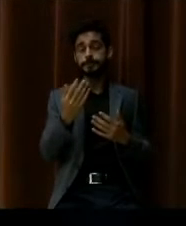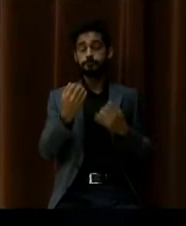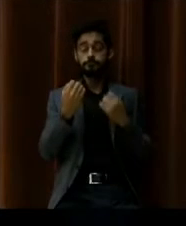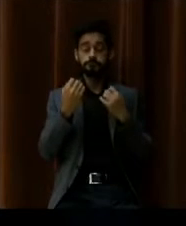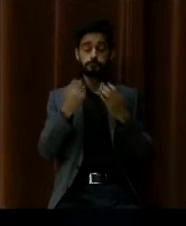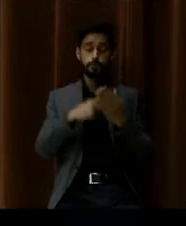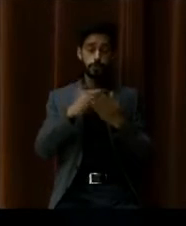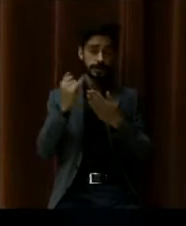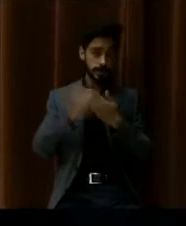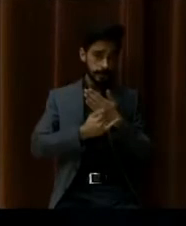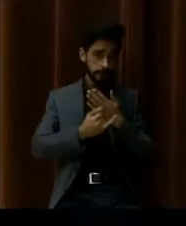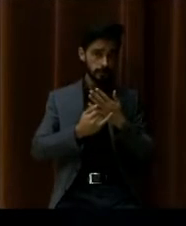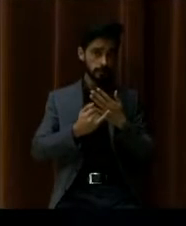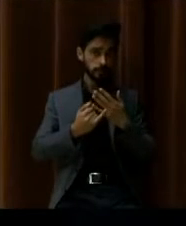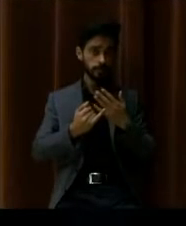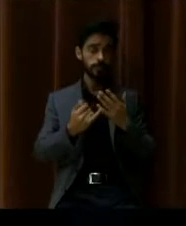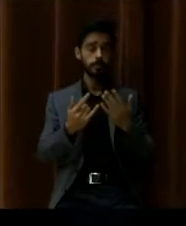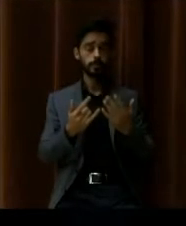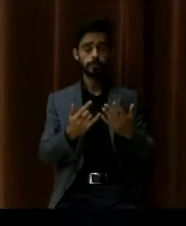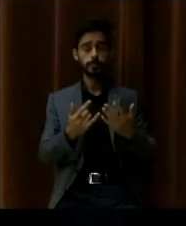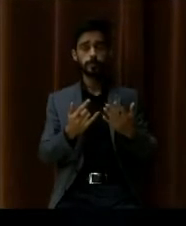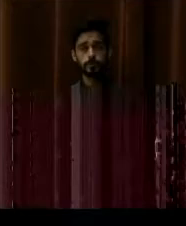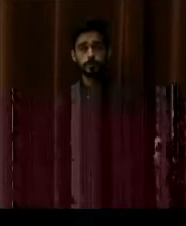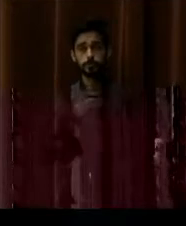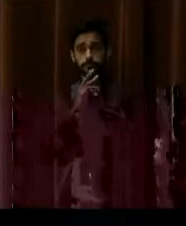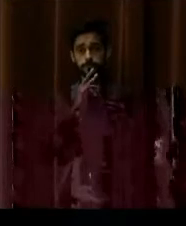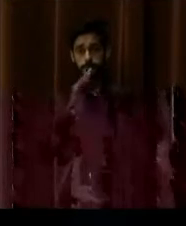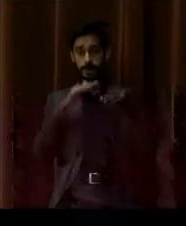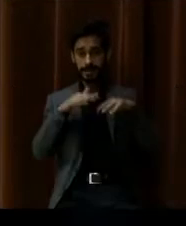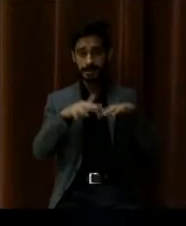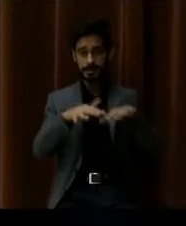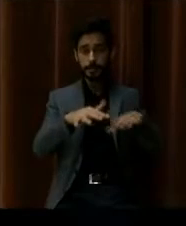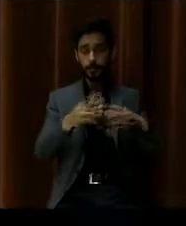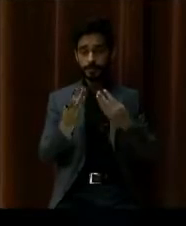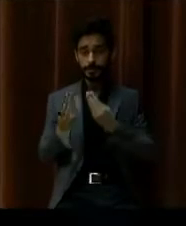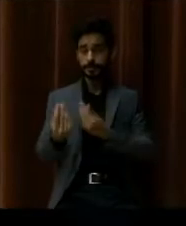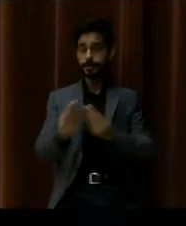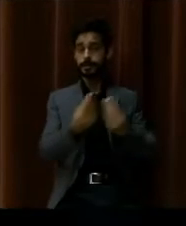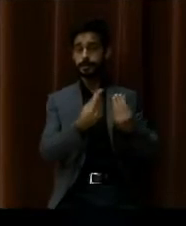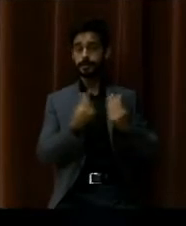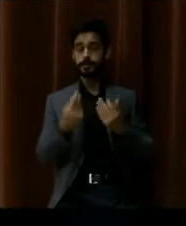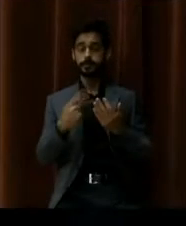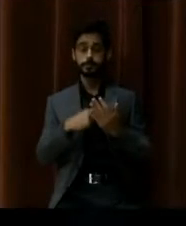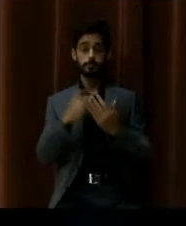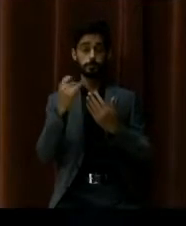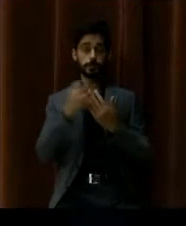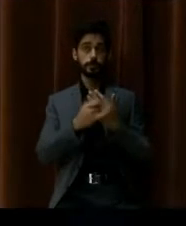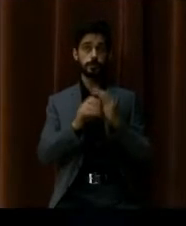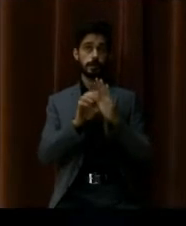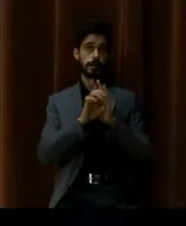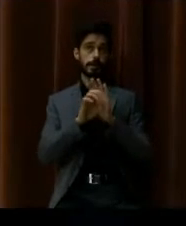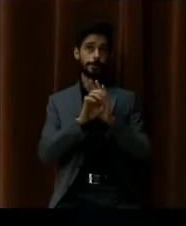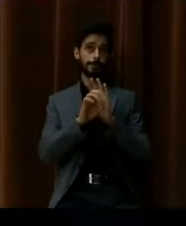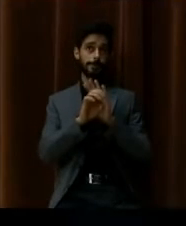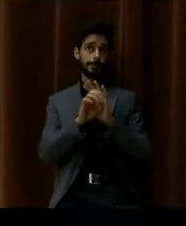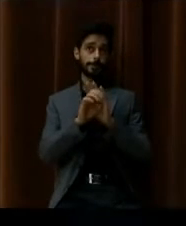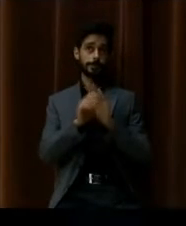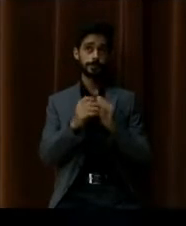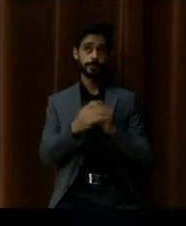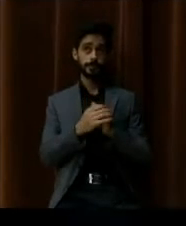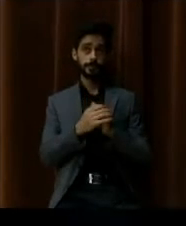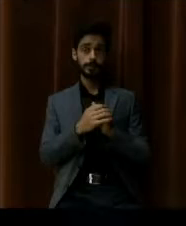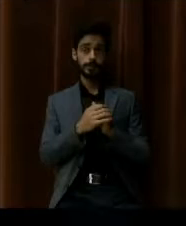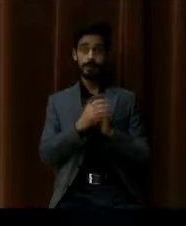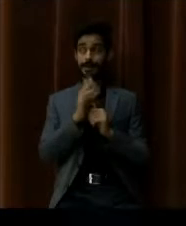a zonas protegidas marítimo-terrestre también si hay un proyecto que tiene un impacto en las aguas de los